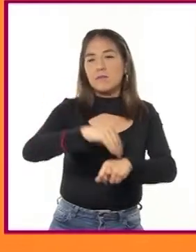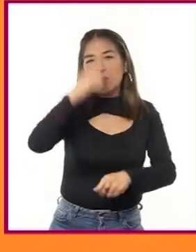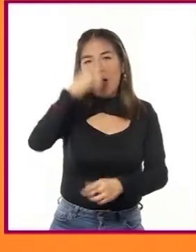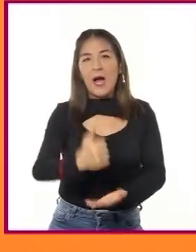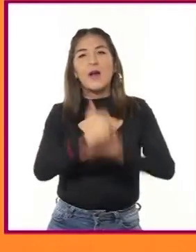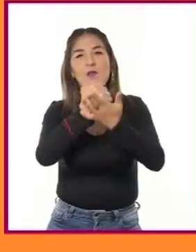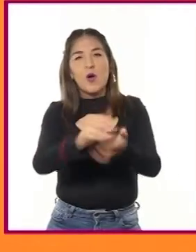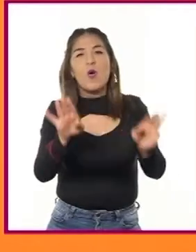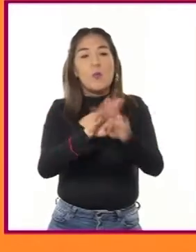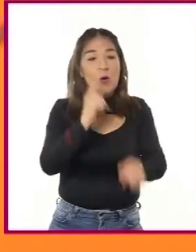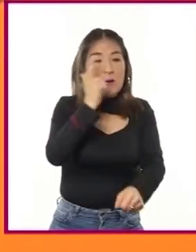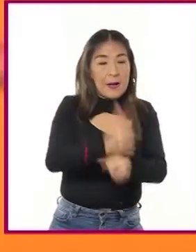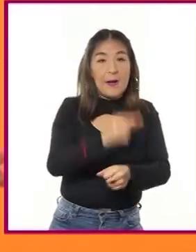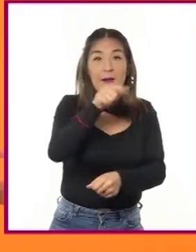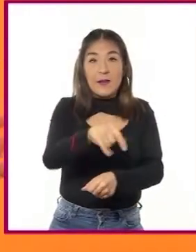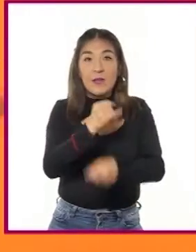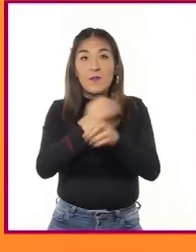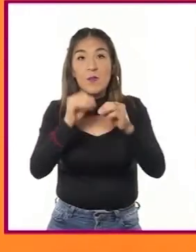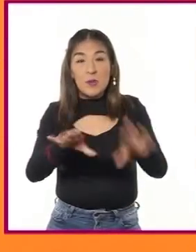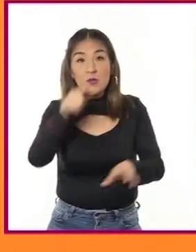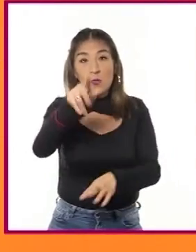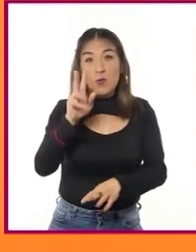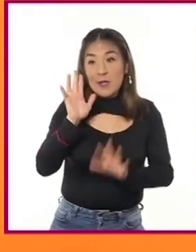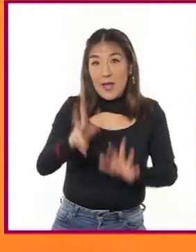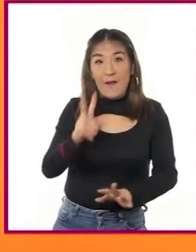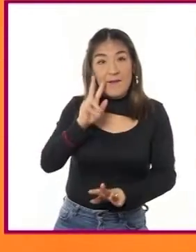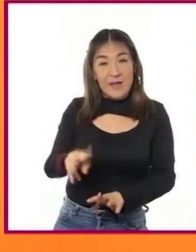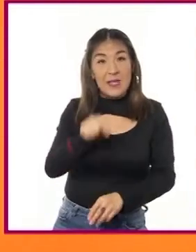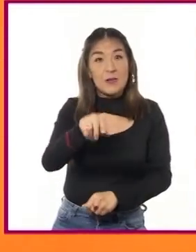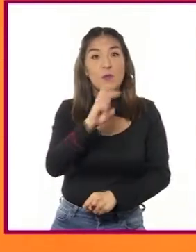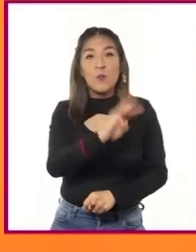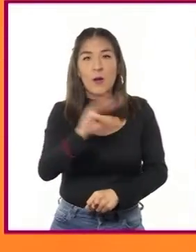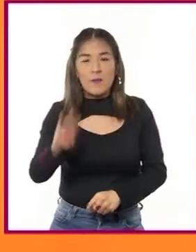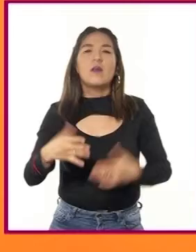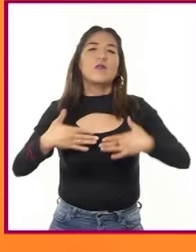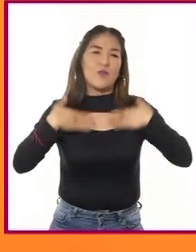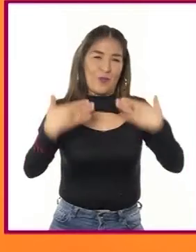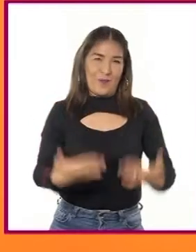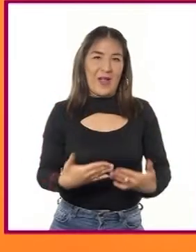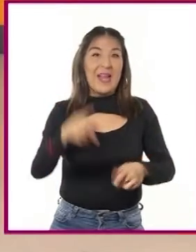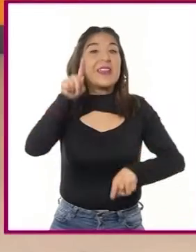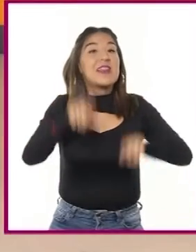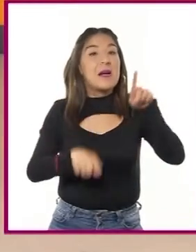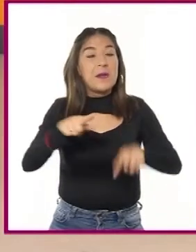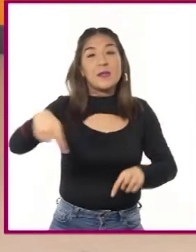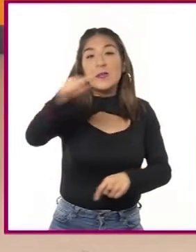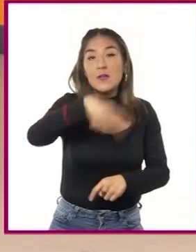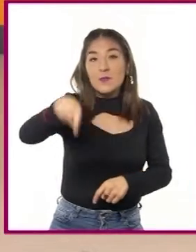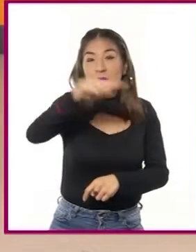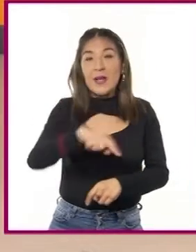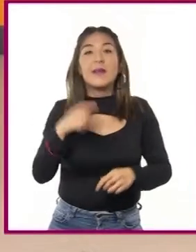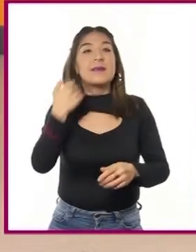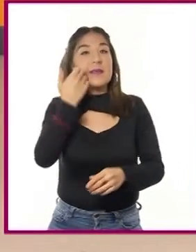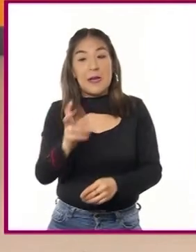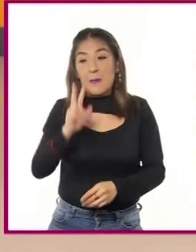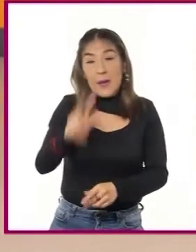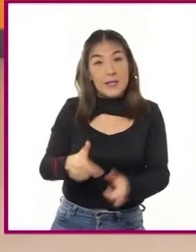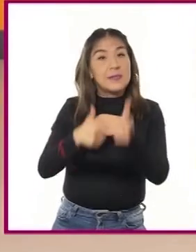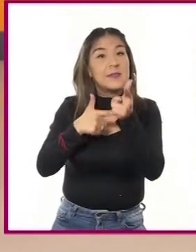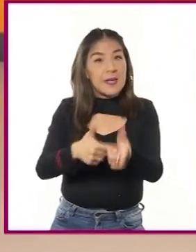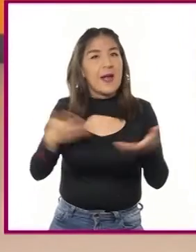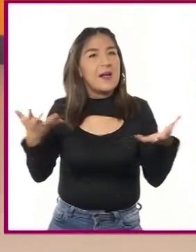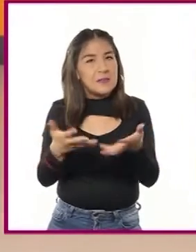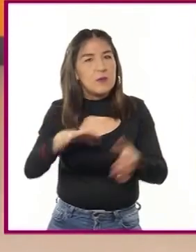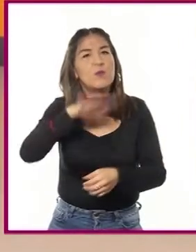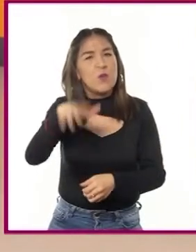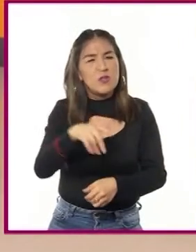a identificar si la información que encontramos en la web es confiable. Depende de ustedes seguirlos y además